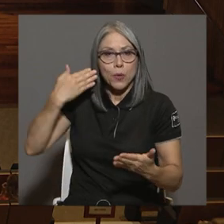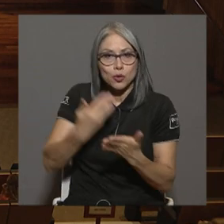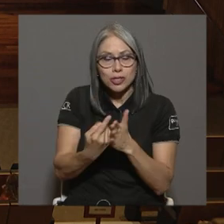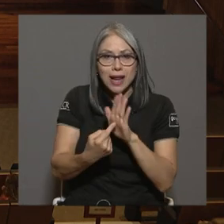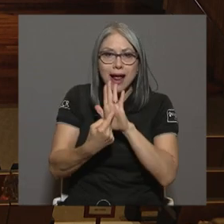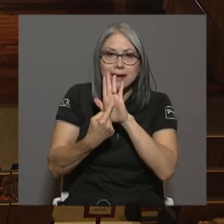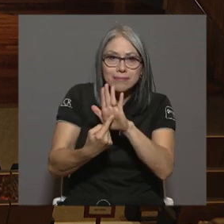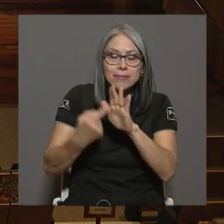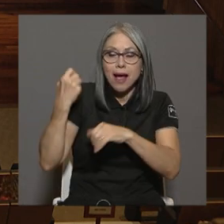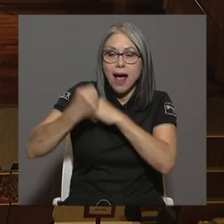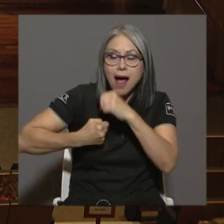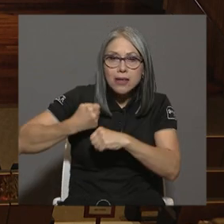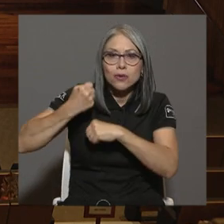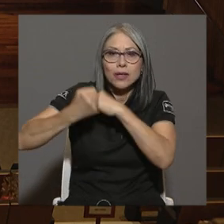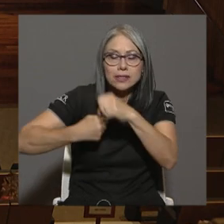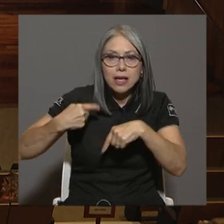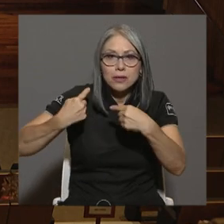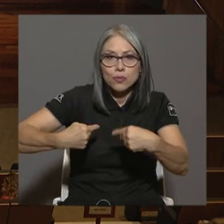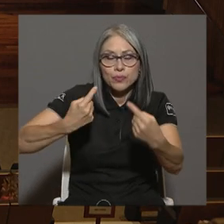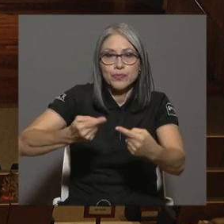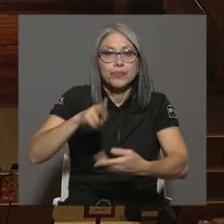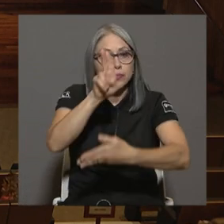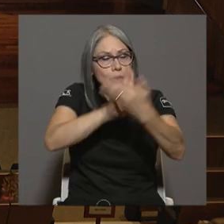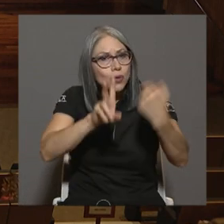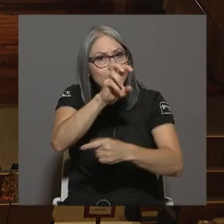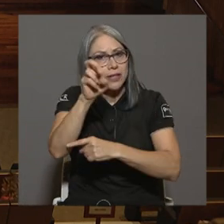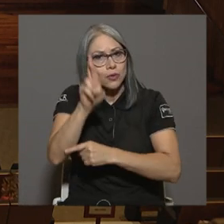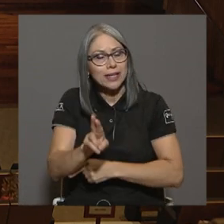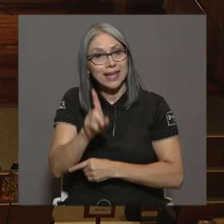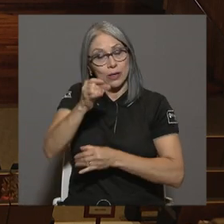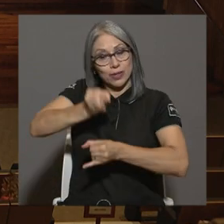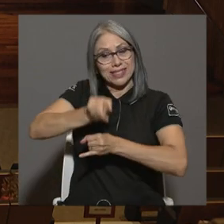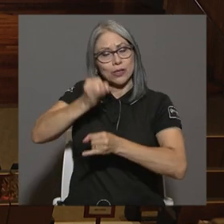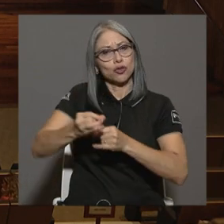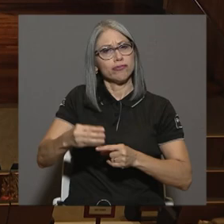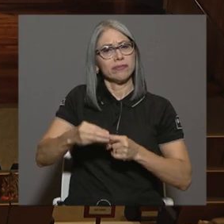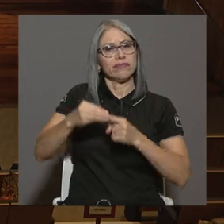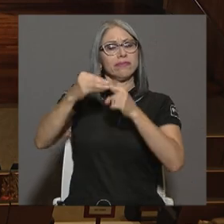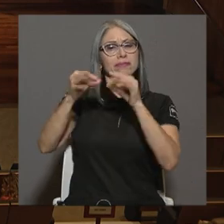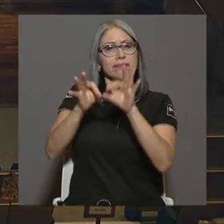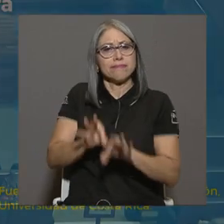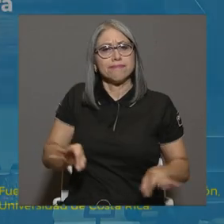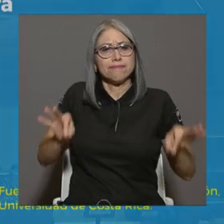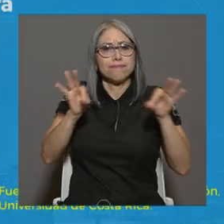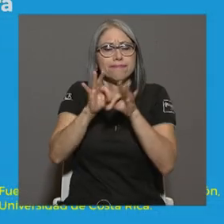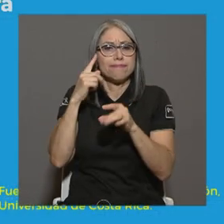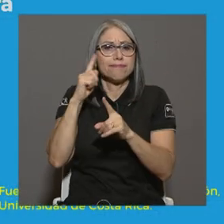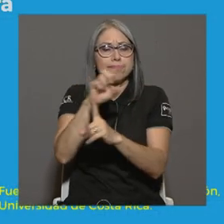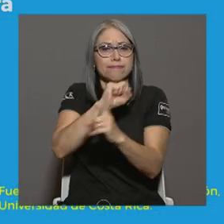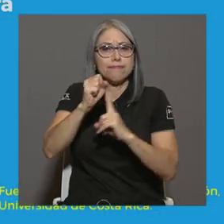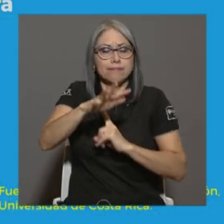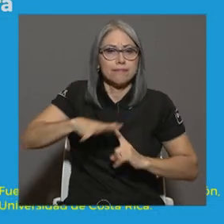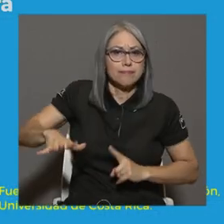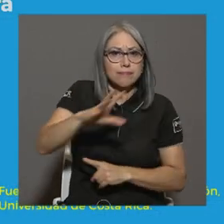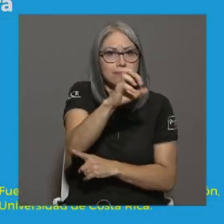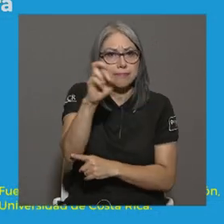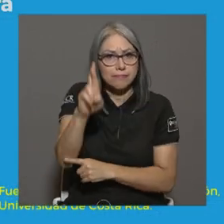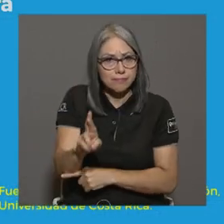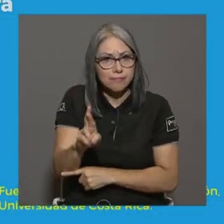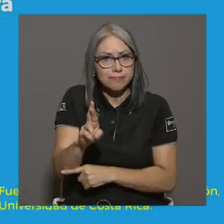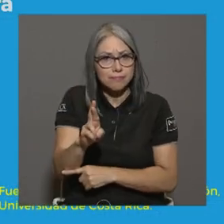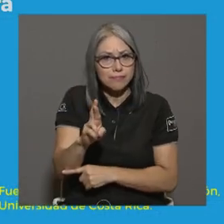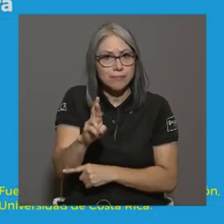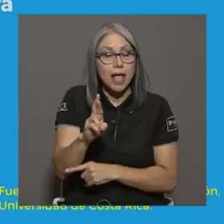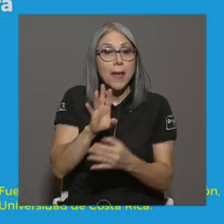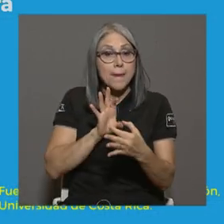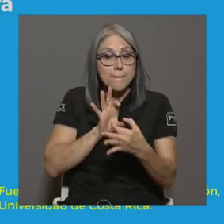tras año que la Universidad de Costa Rica es una institución vital para la sociedad costarricense, vinculada a